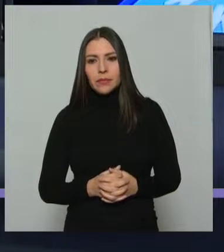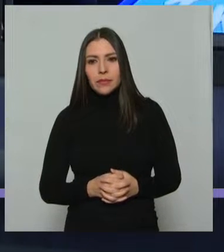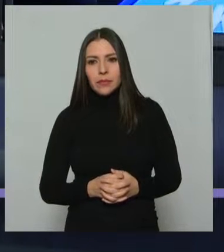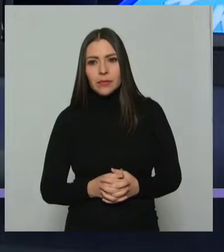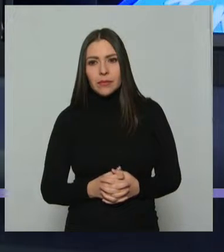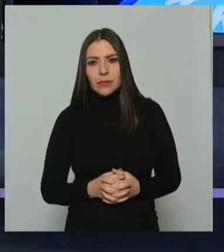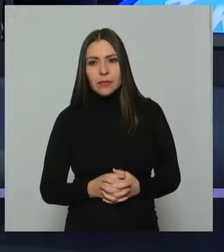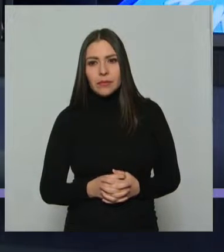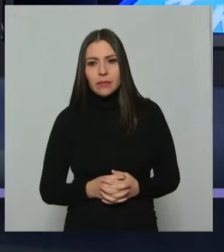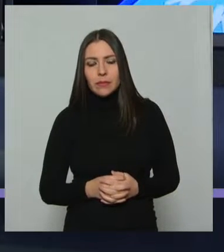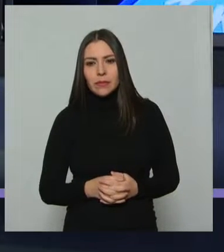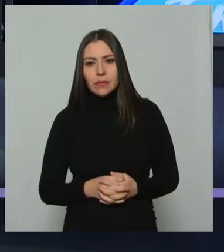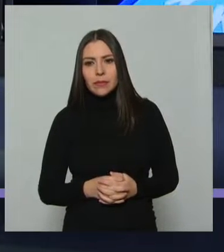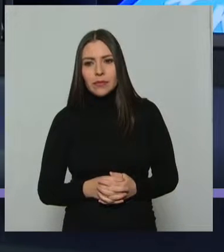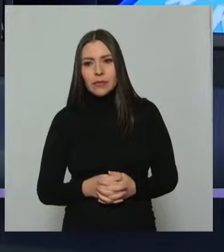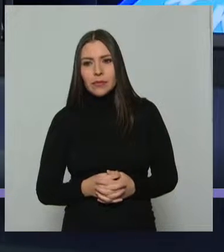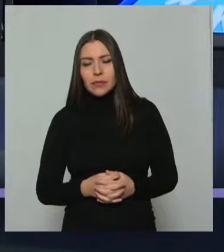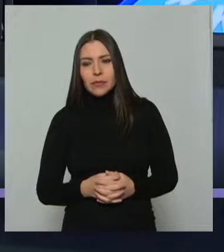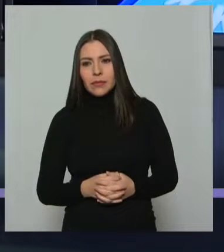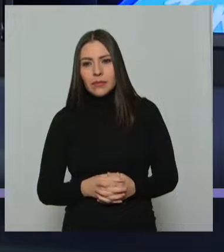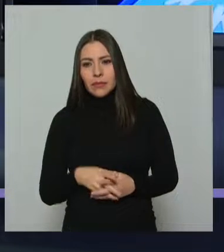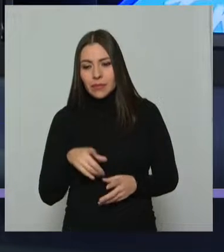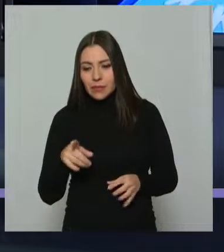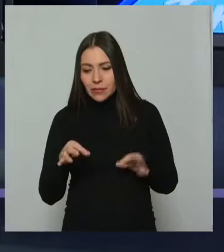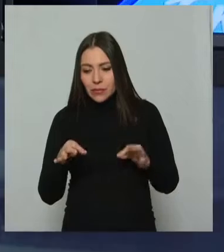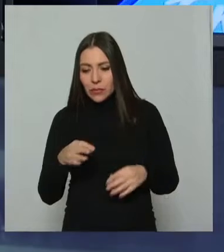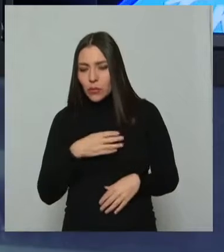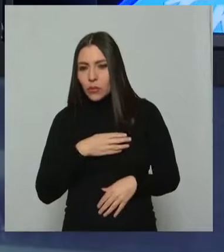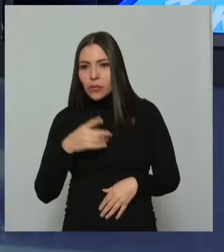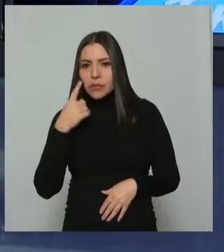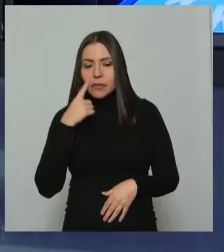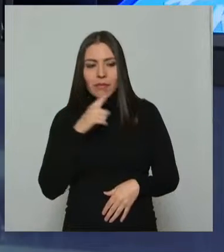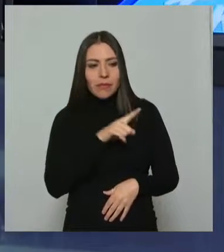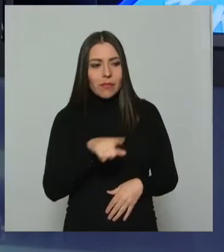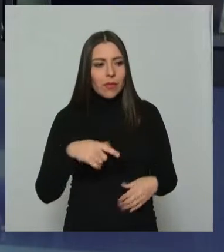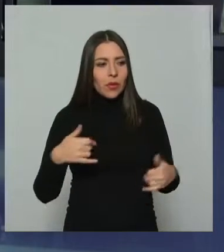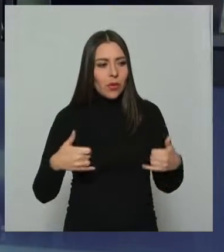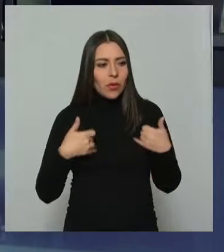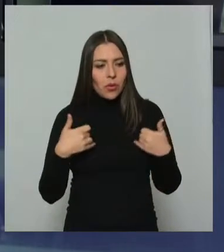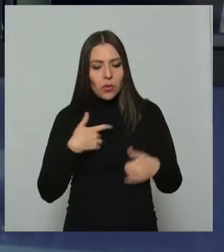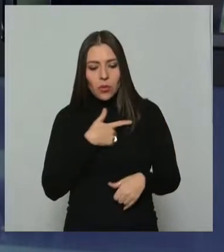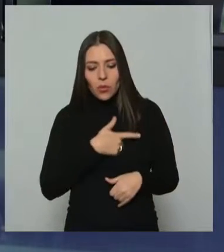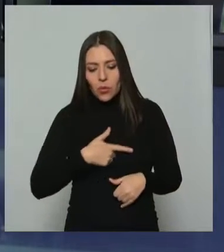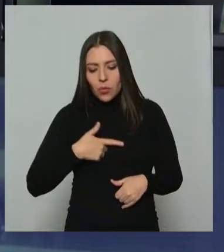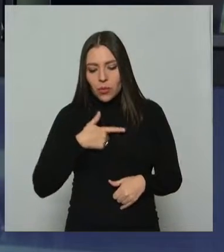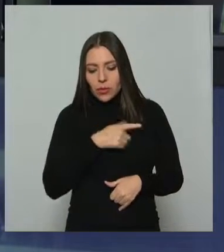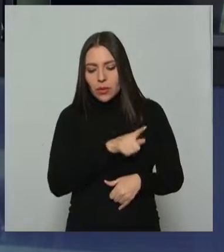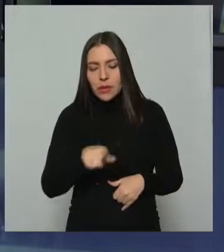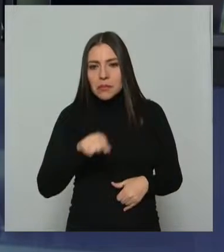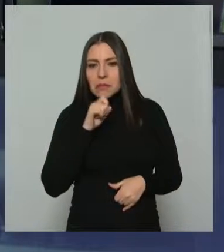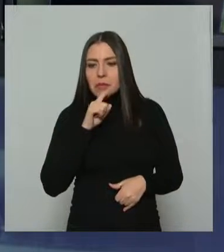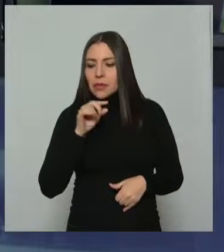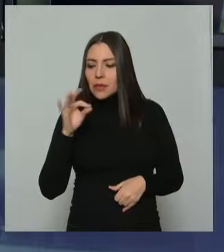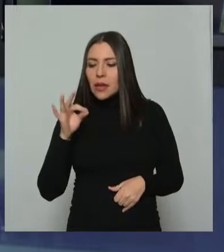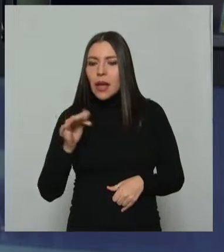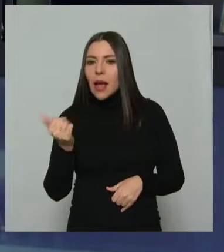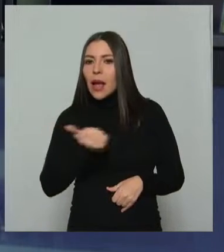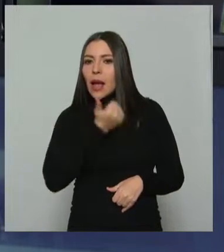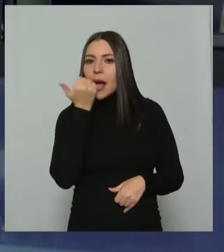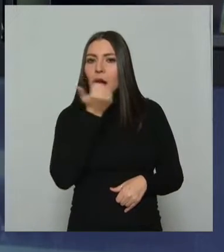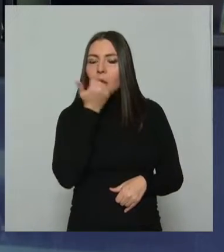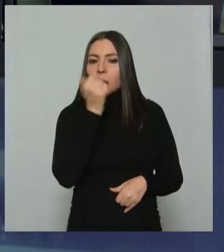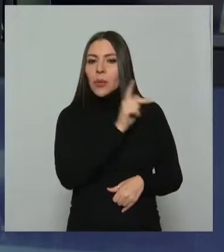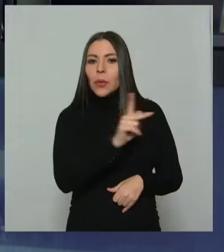para estimular a los muchachos, porque siempre son sus propios alumnos de la escuela Olin Yolistli,